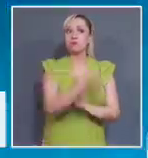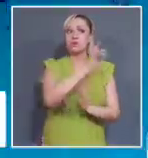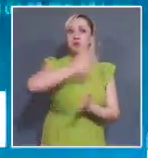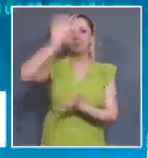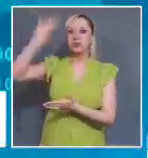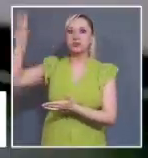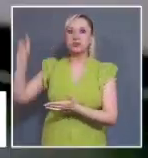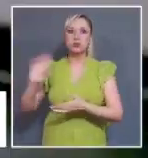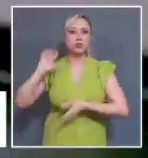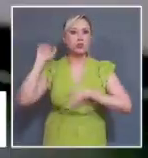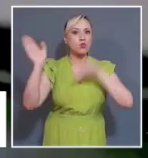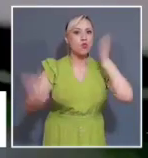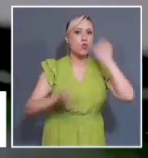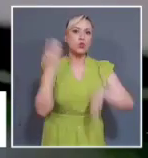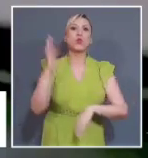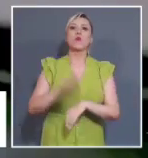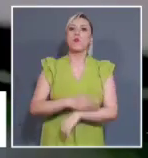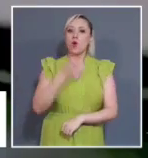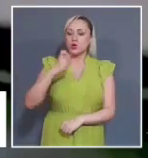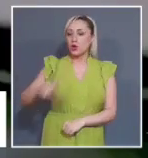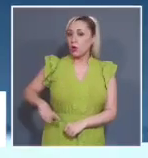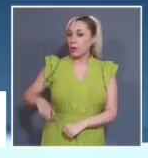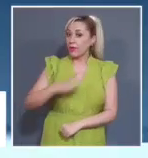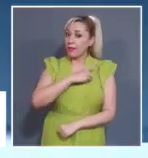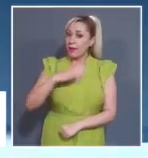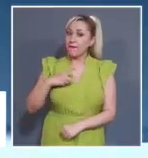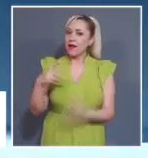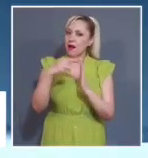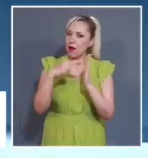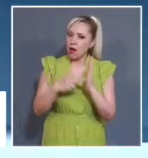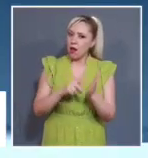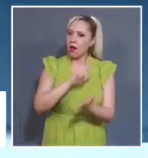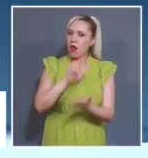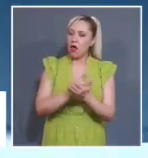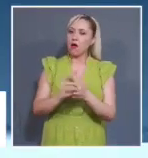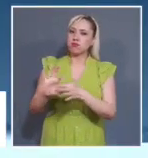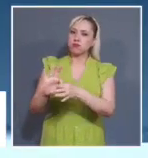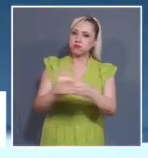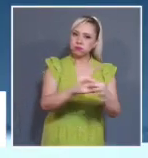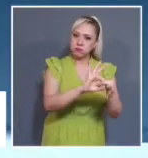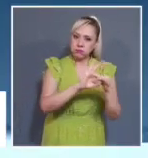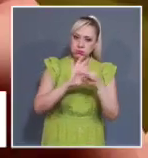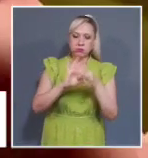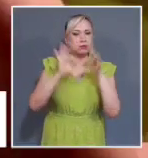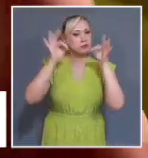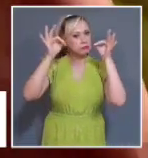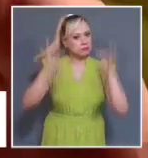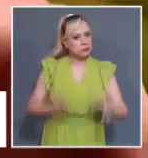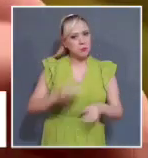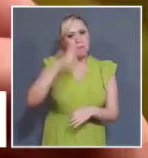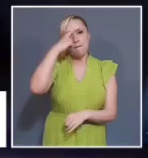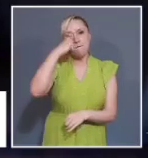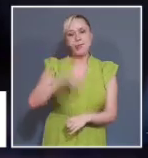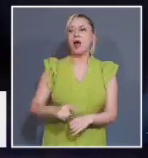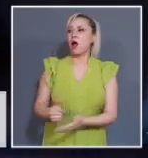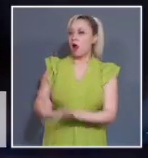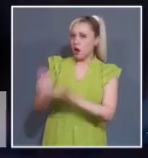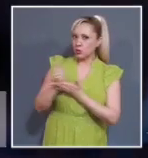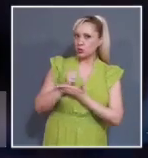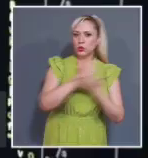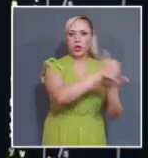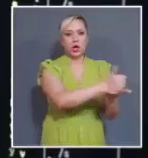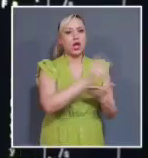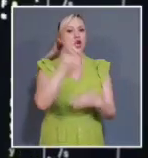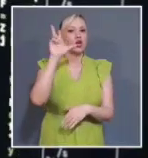los gobiernos se establezcan marcos regulatorios homogéneos entre los países y que exista una cooperación entre las autoridades de protección